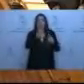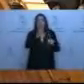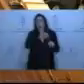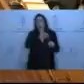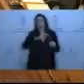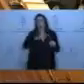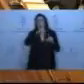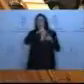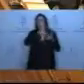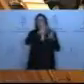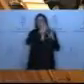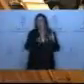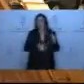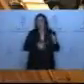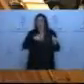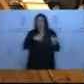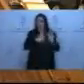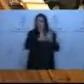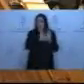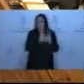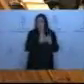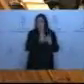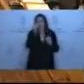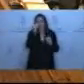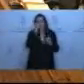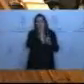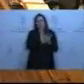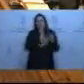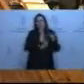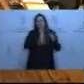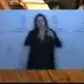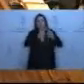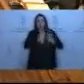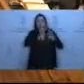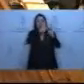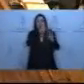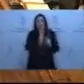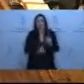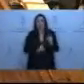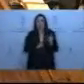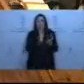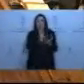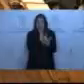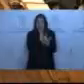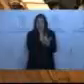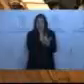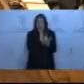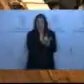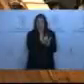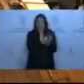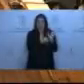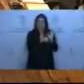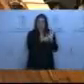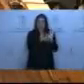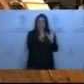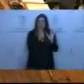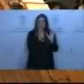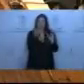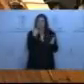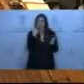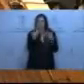general. Yo creo que, de nuevo, el informe de la Sindicatura de Cuentas que yo tengo aquí pone de